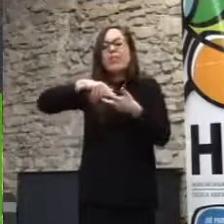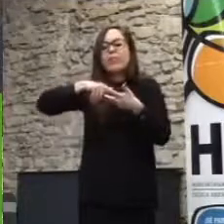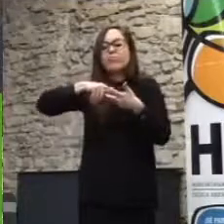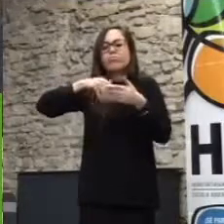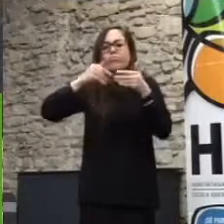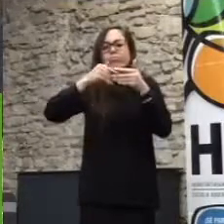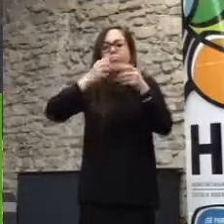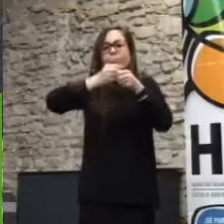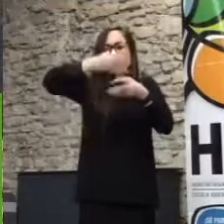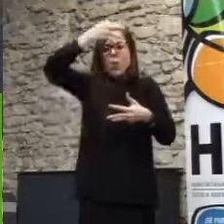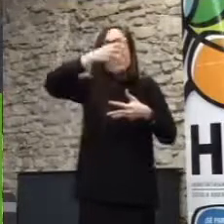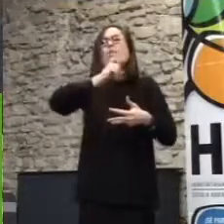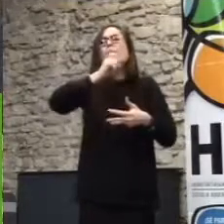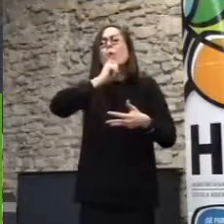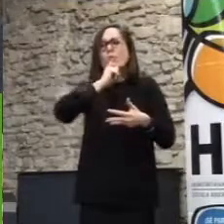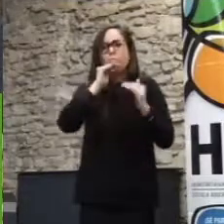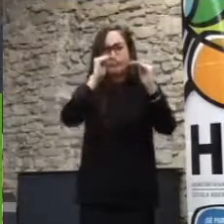otro tipo de contenidos,